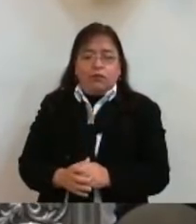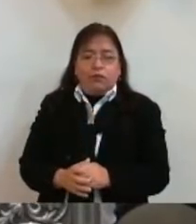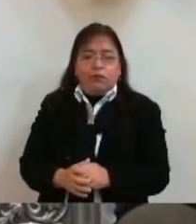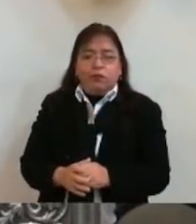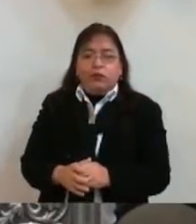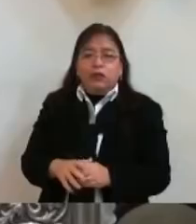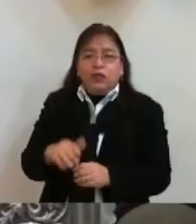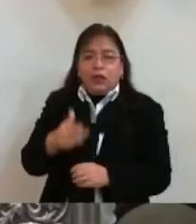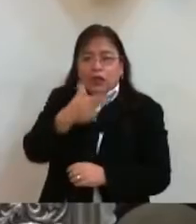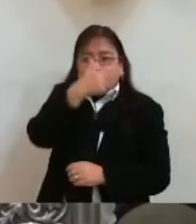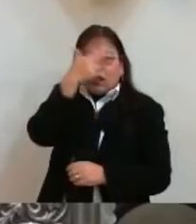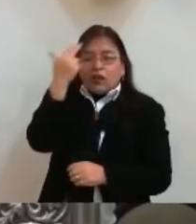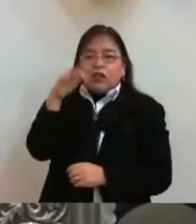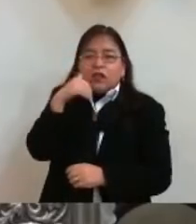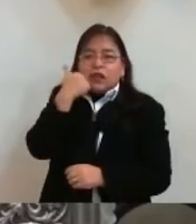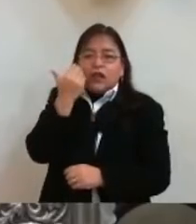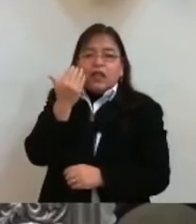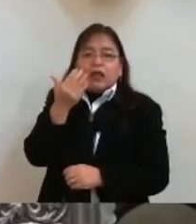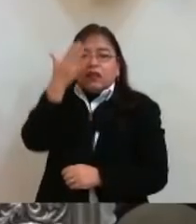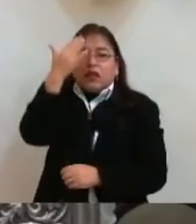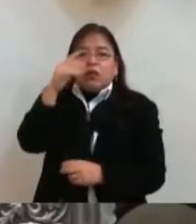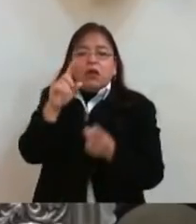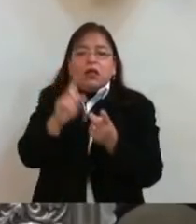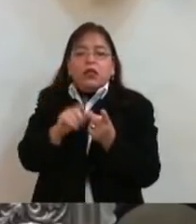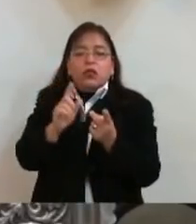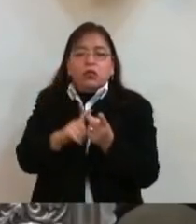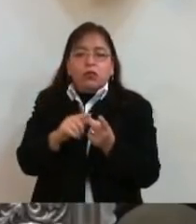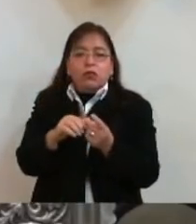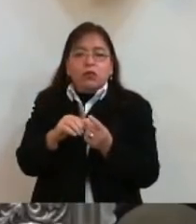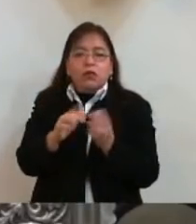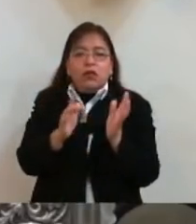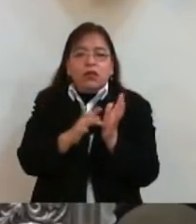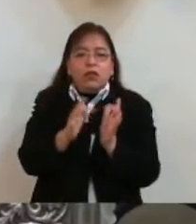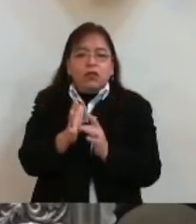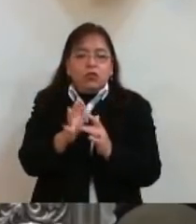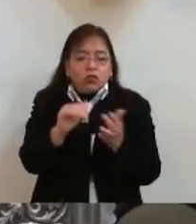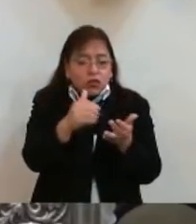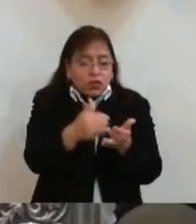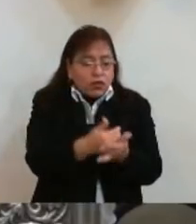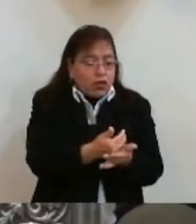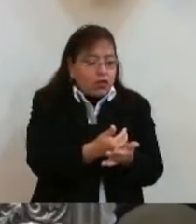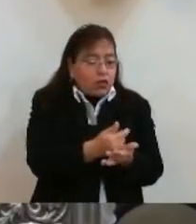saber dónde estaba el niño Jesús para matarlo.